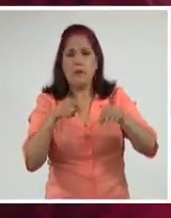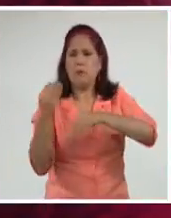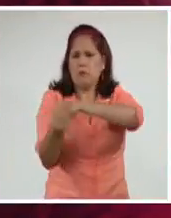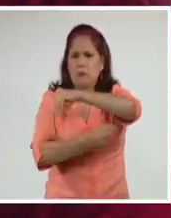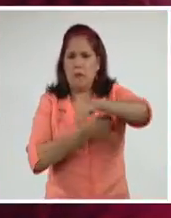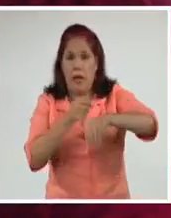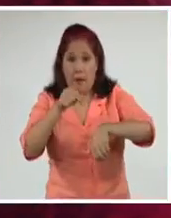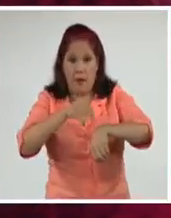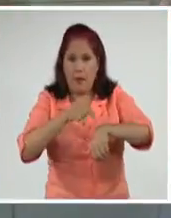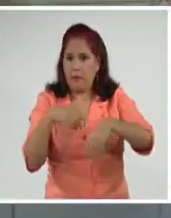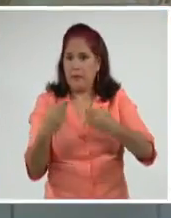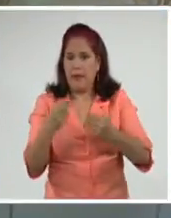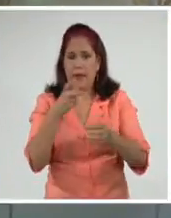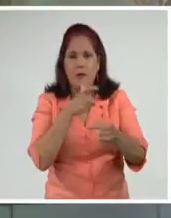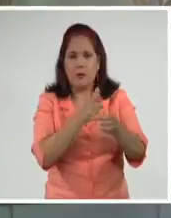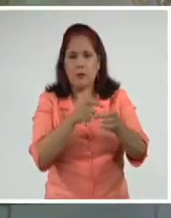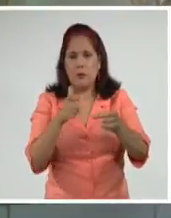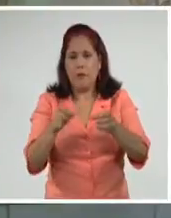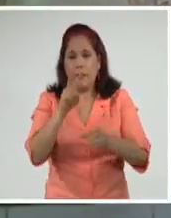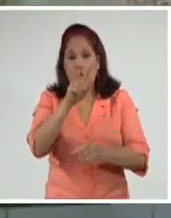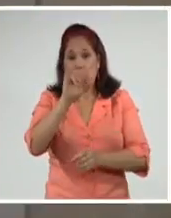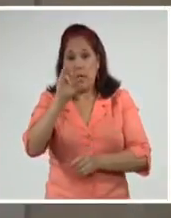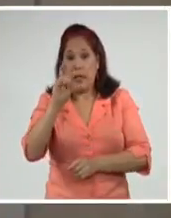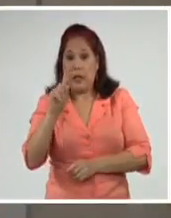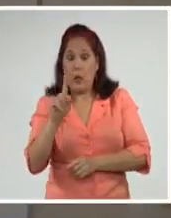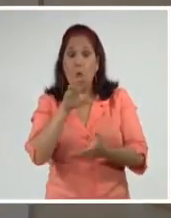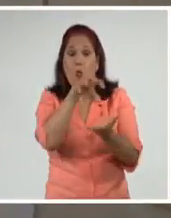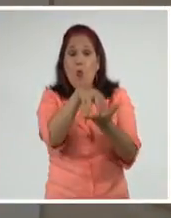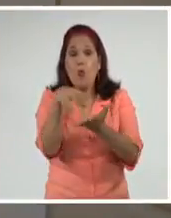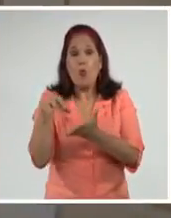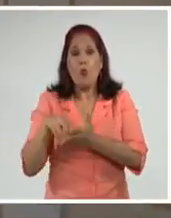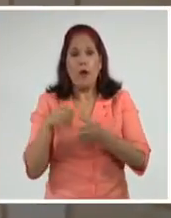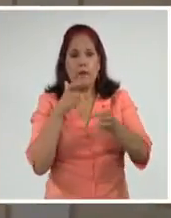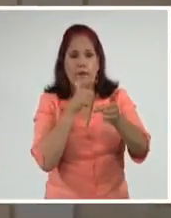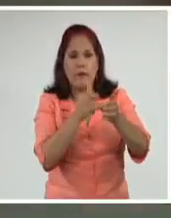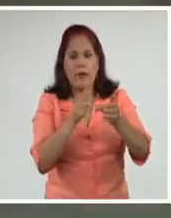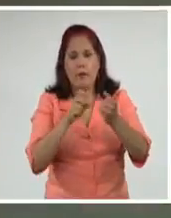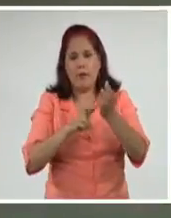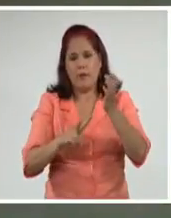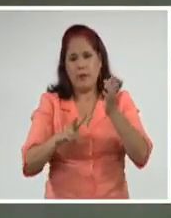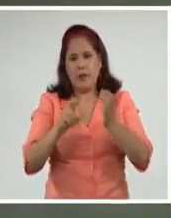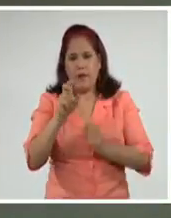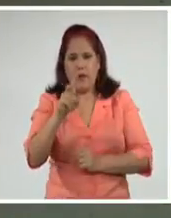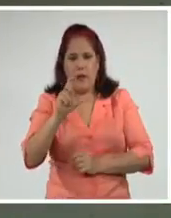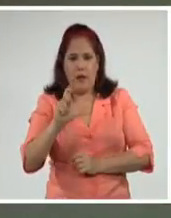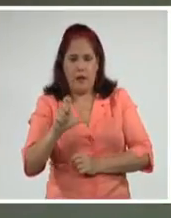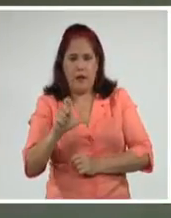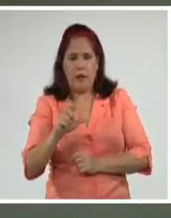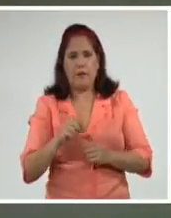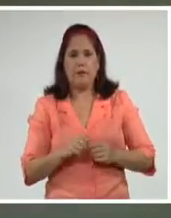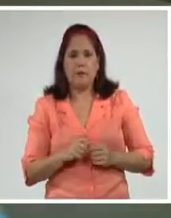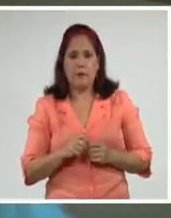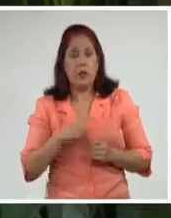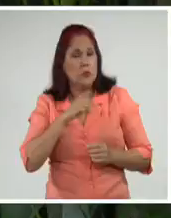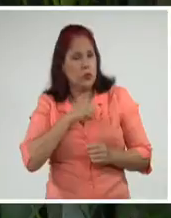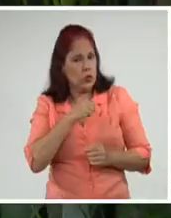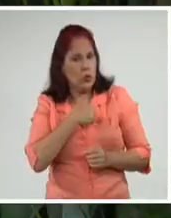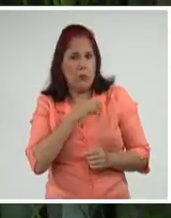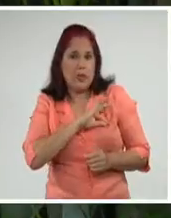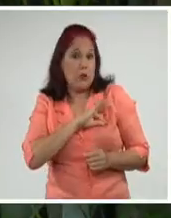estos momentos en uno de los 261 puntos de vacunación de la ciudad de Santa Clara. Porque como